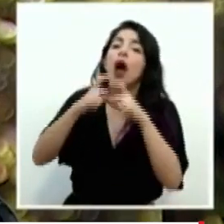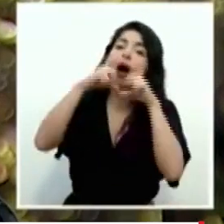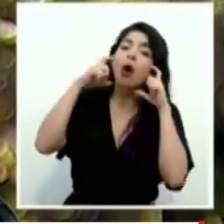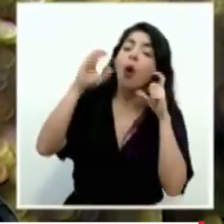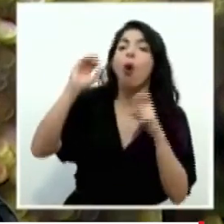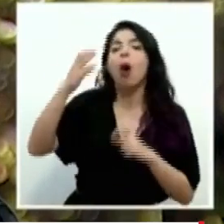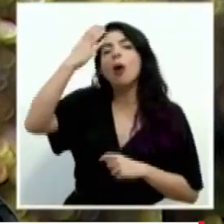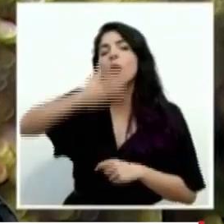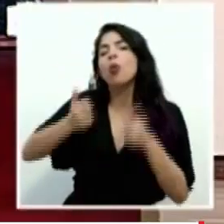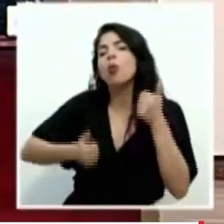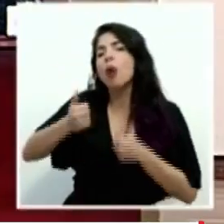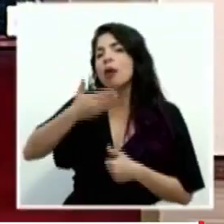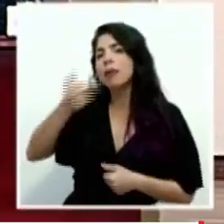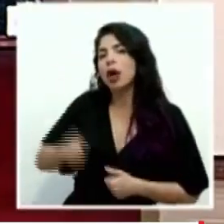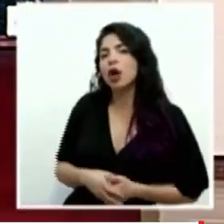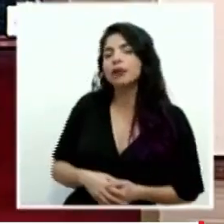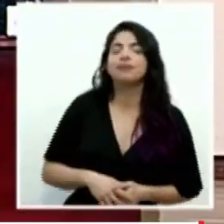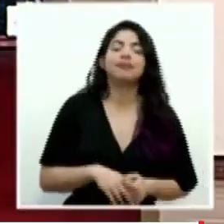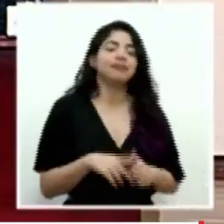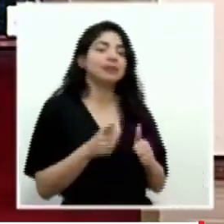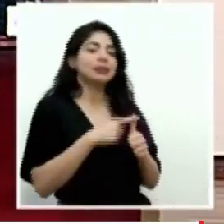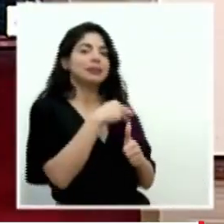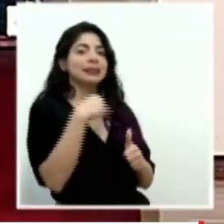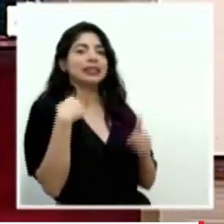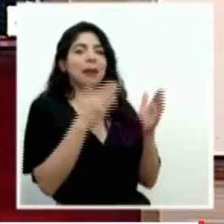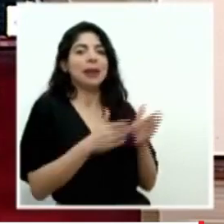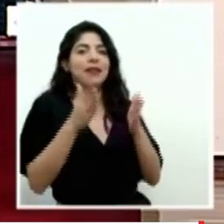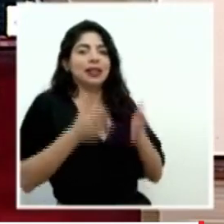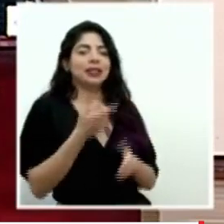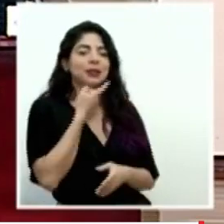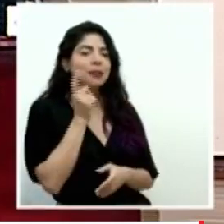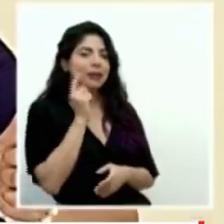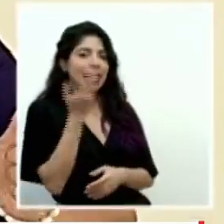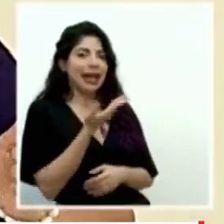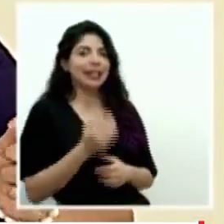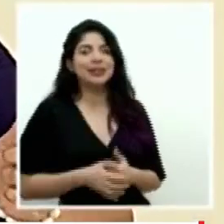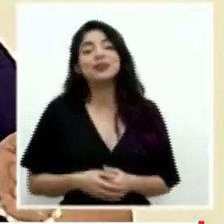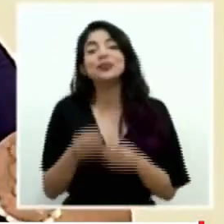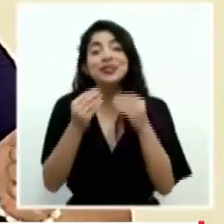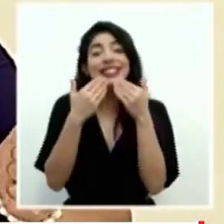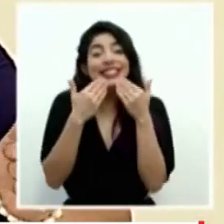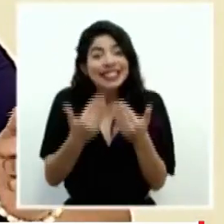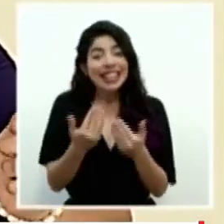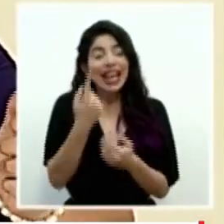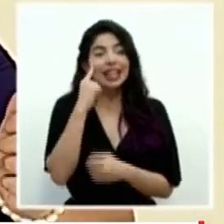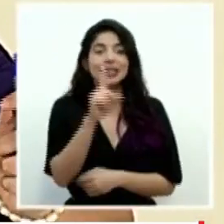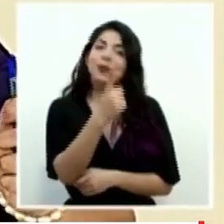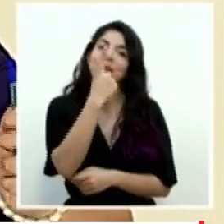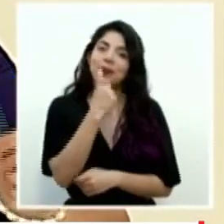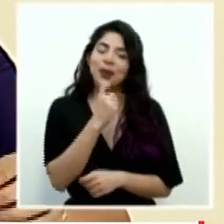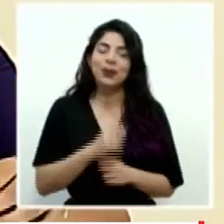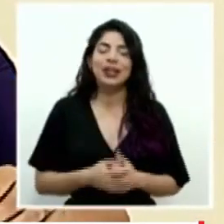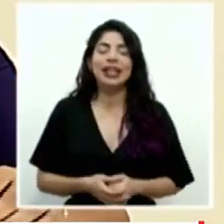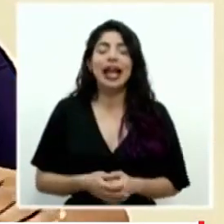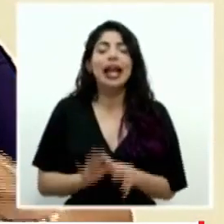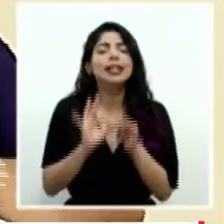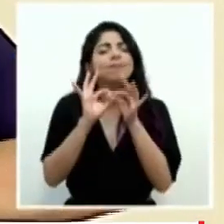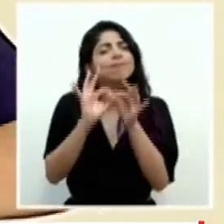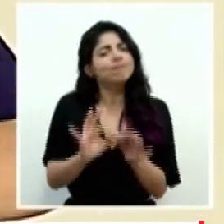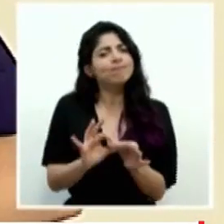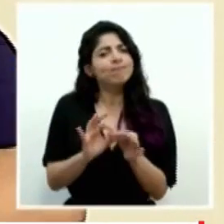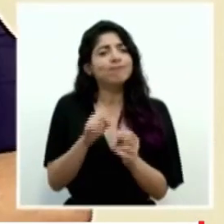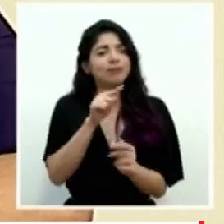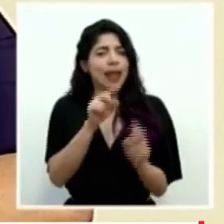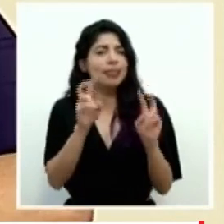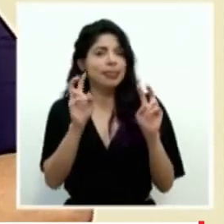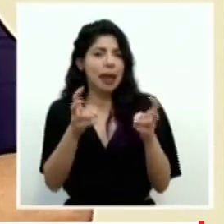plástica? Iniciamos con la ministra de Planificación, la señora Pilar Garrido. Muchas gracias por la consulta. En relación